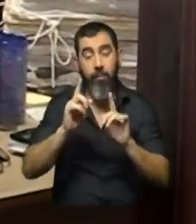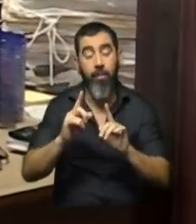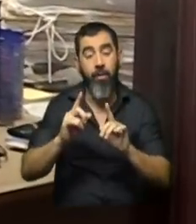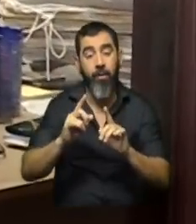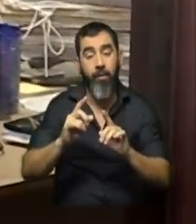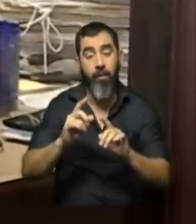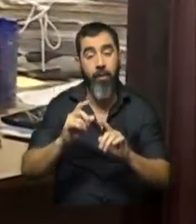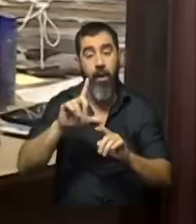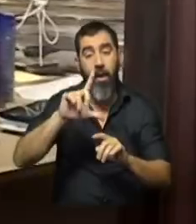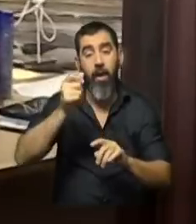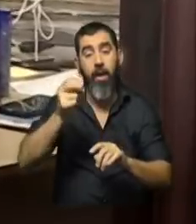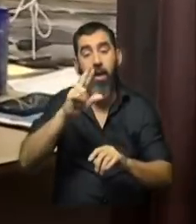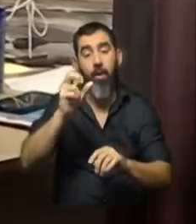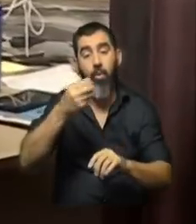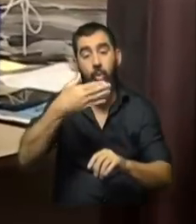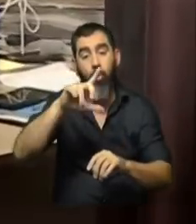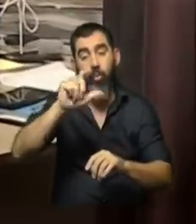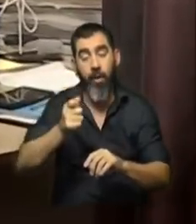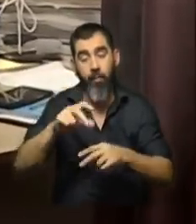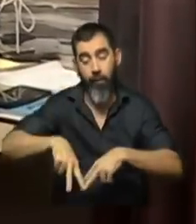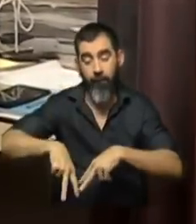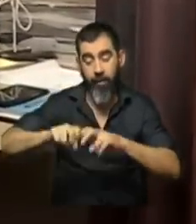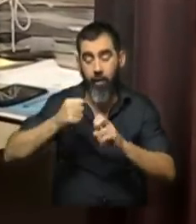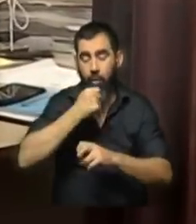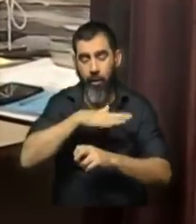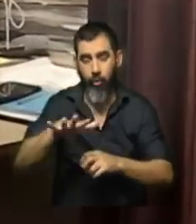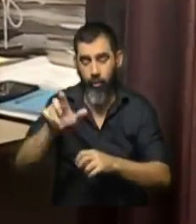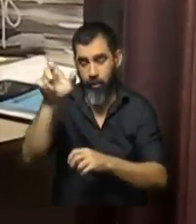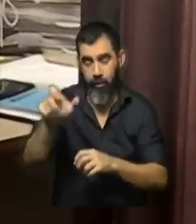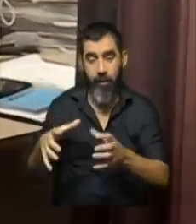licenciada Fabiana Larrobla por el equipo de investigadores de historia. Van a actuar